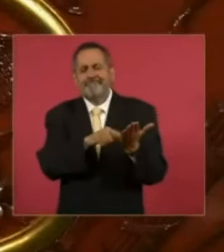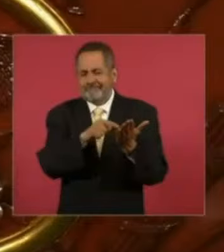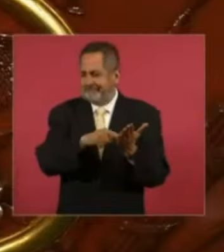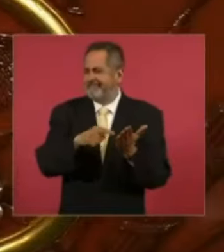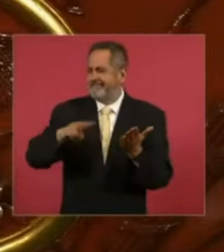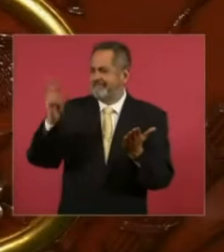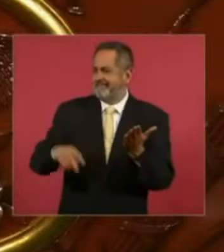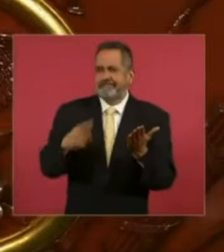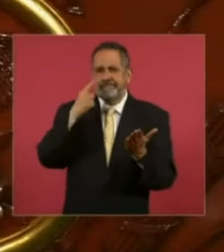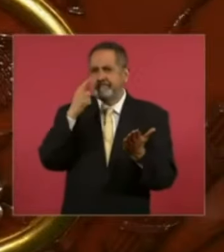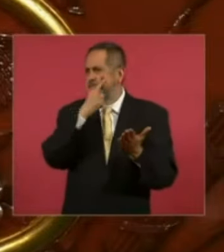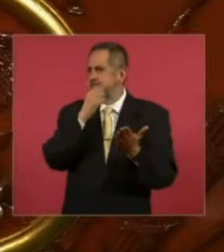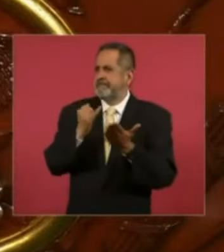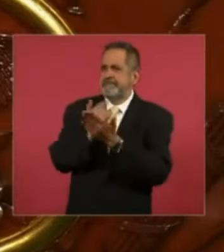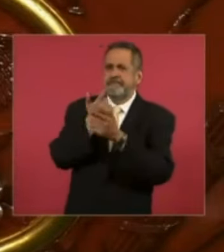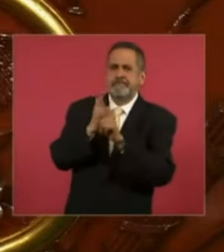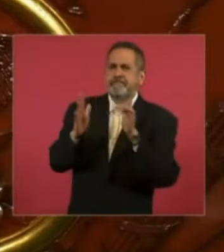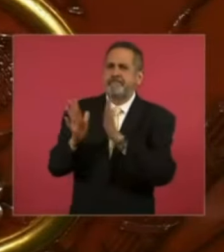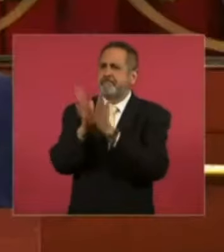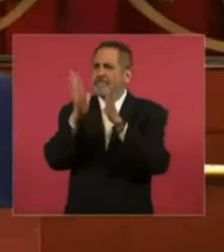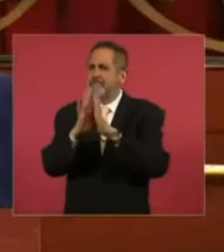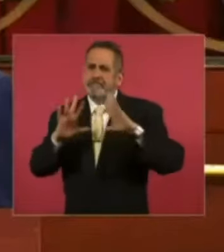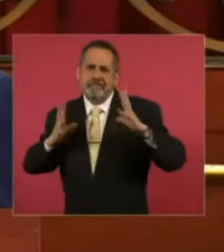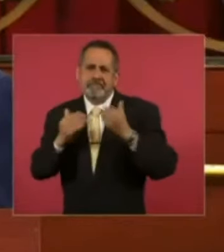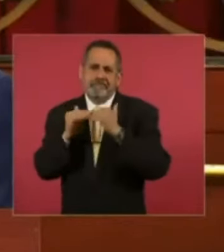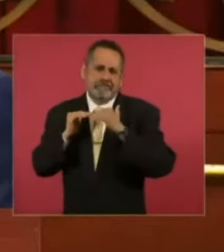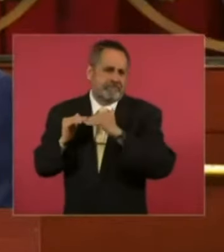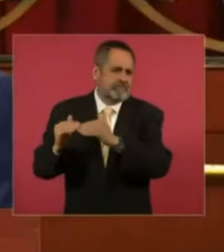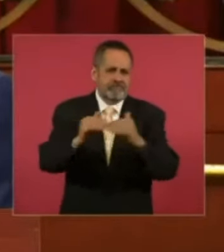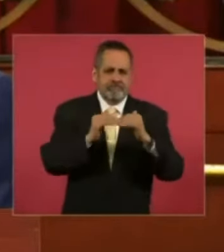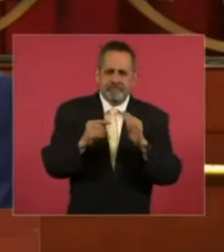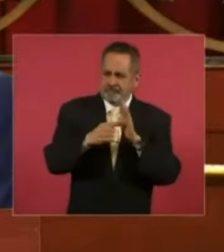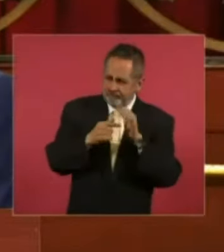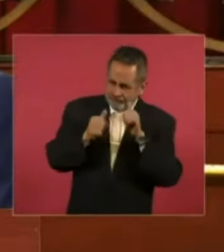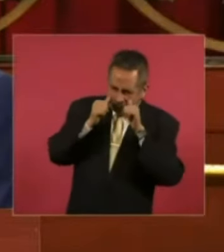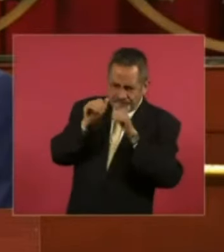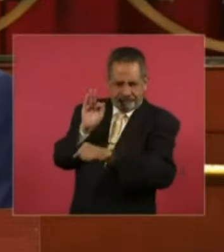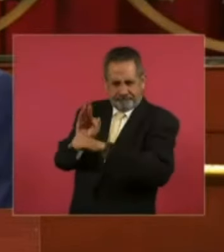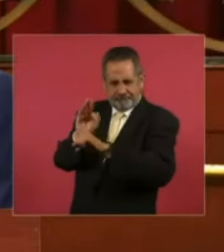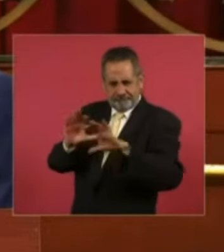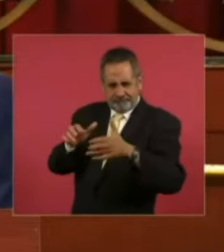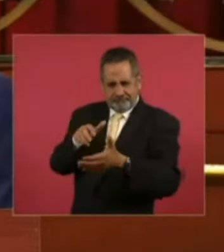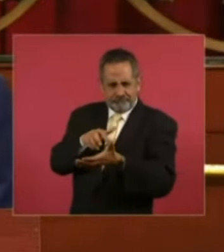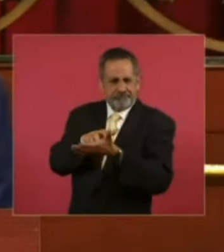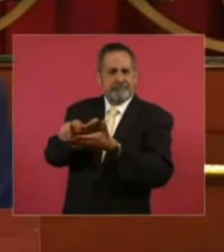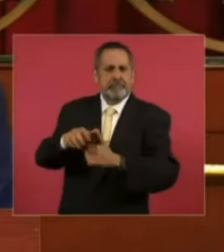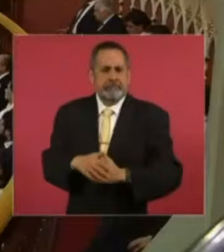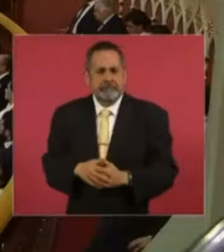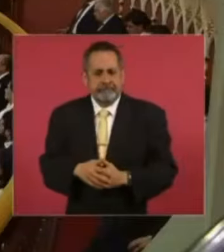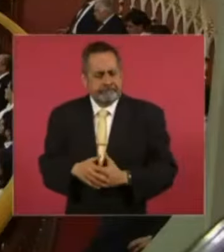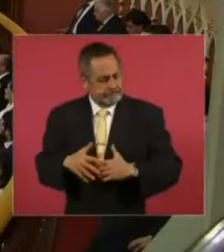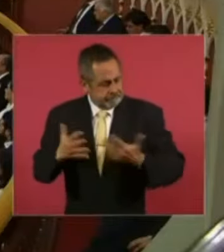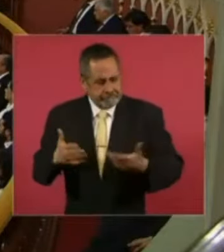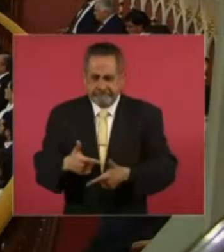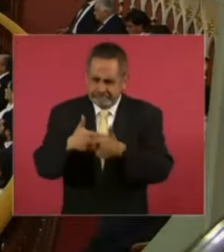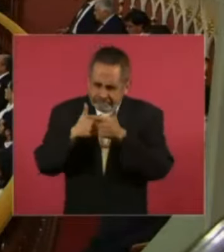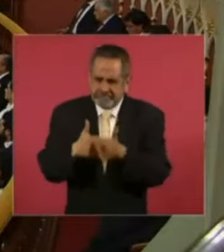extorsión, así como el delito fiscal ejercido por la delincuencia de cuello blanco mediante el uso de